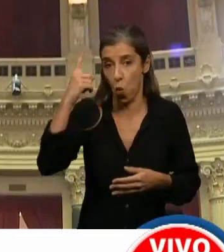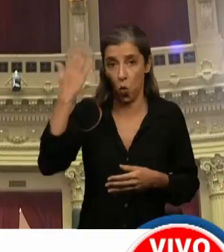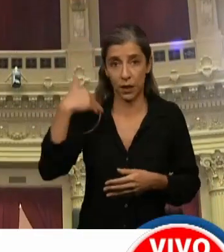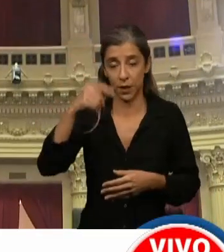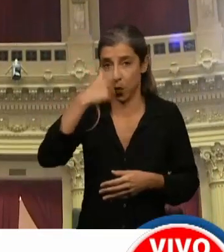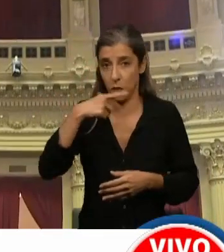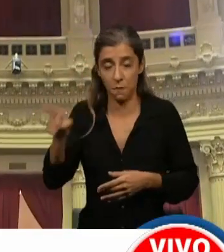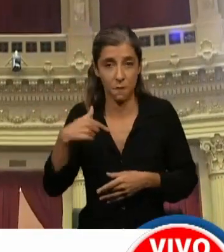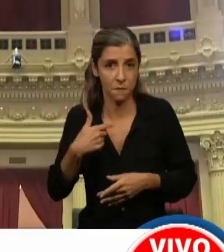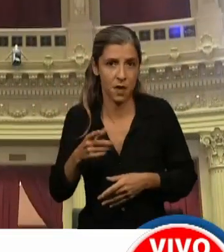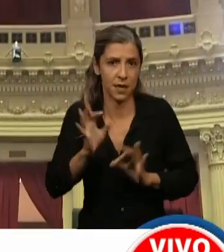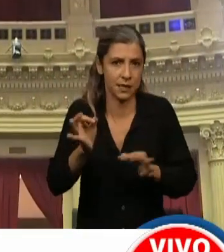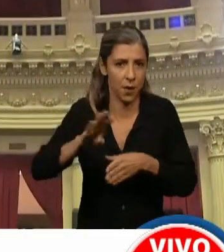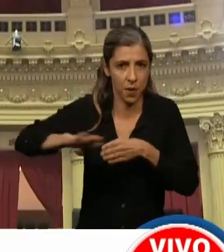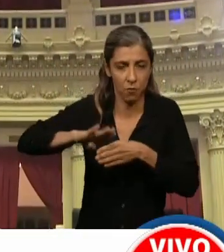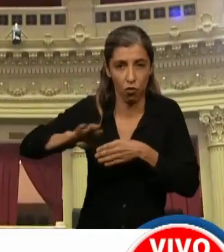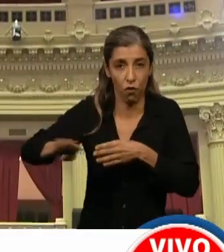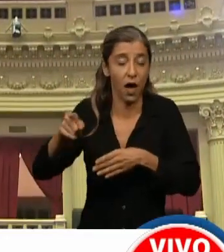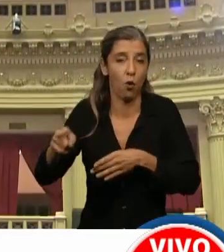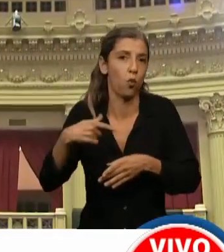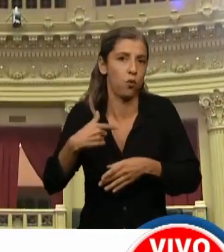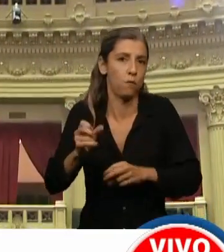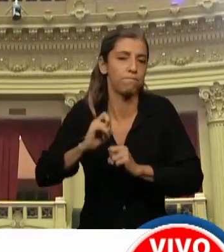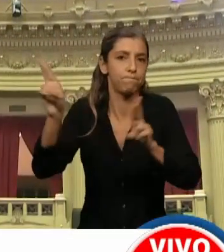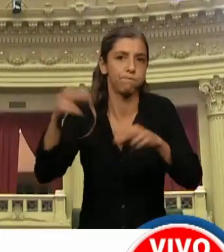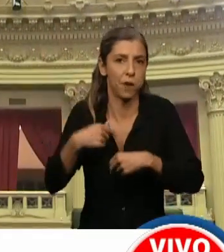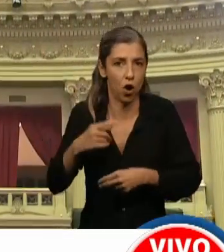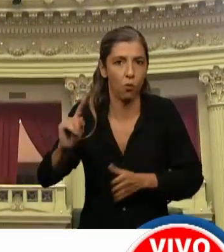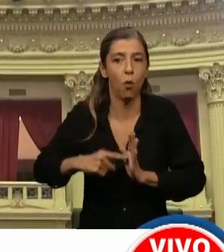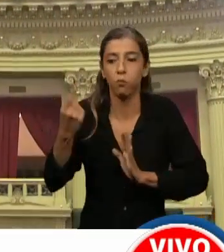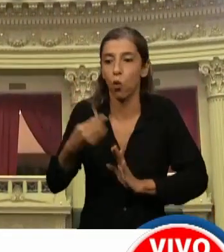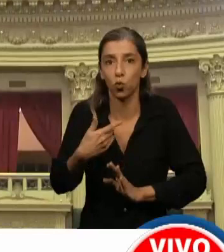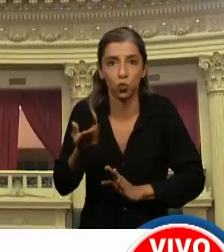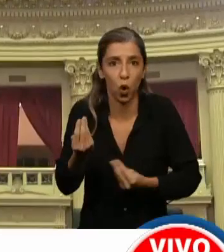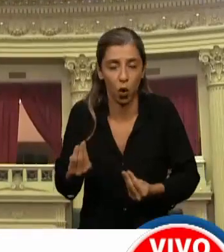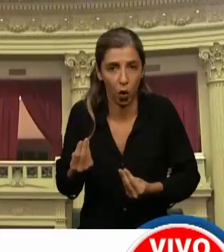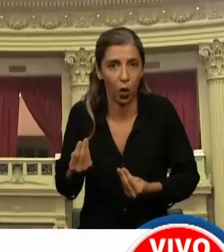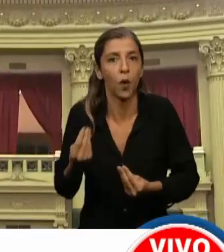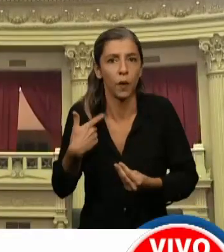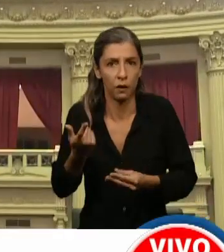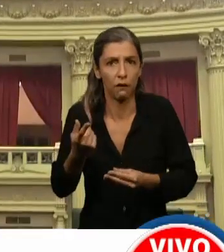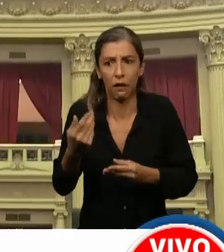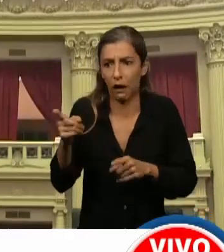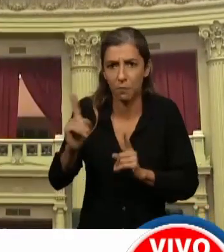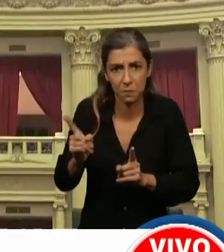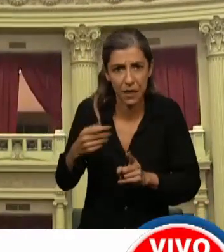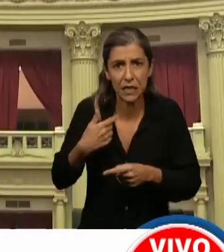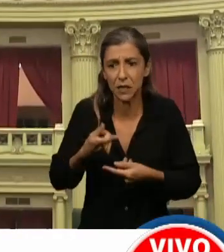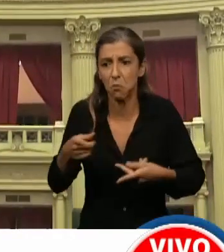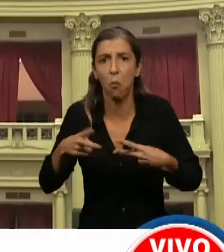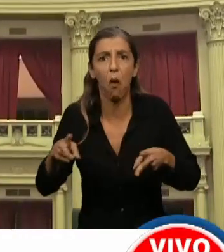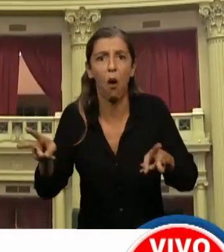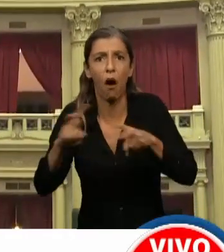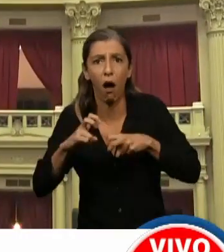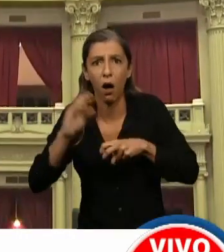de endeudamiento la característica grave de que no solo ni siquiera se financió el déficit fiscal ni el gasto